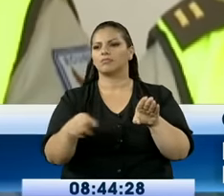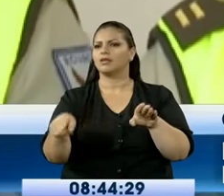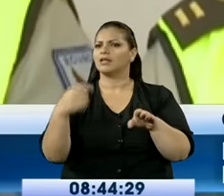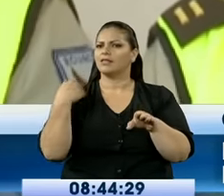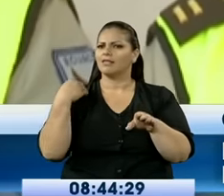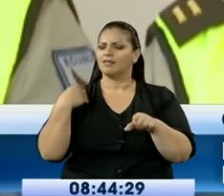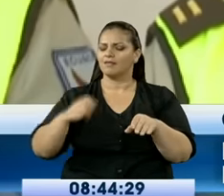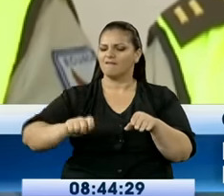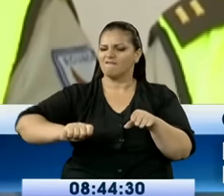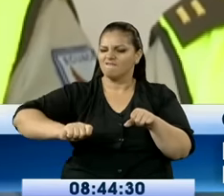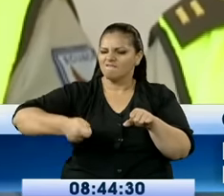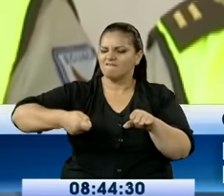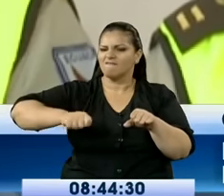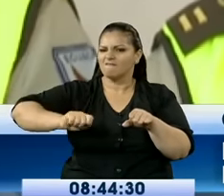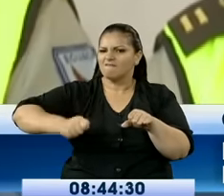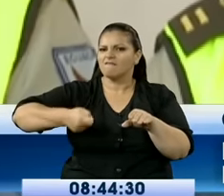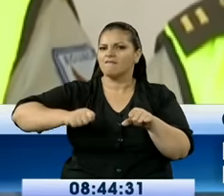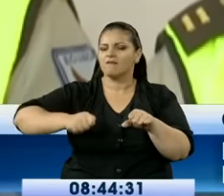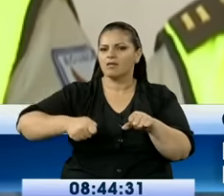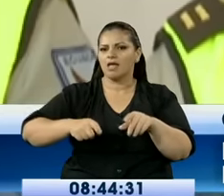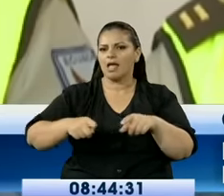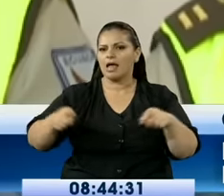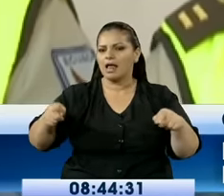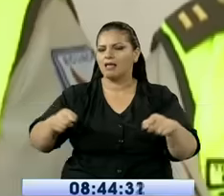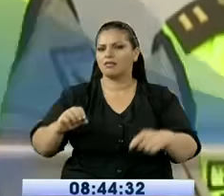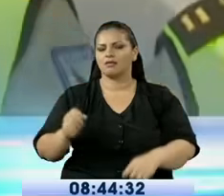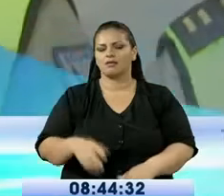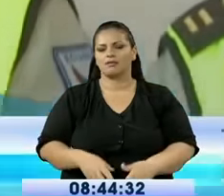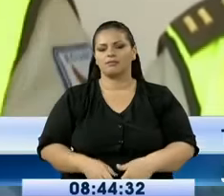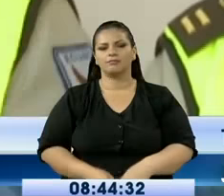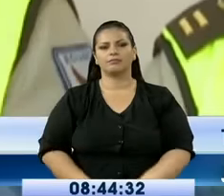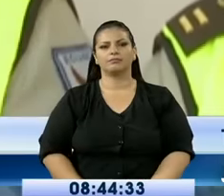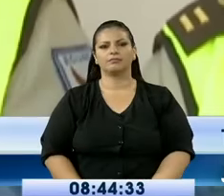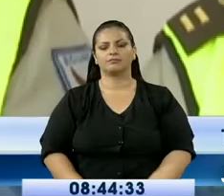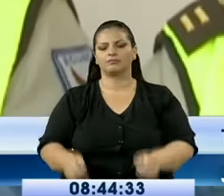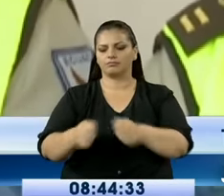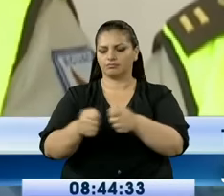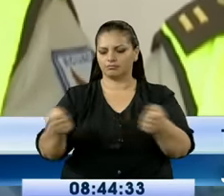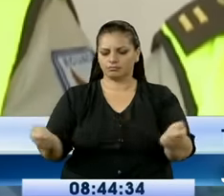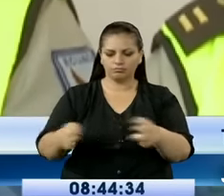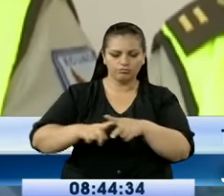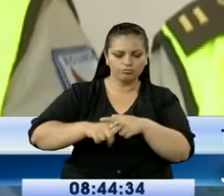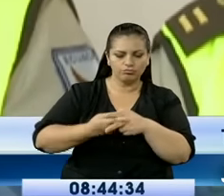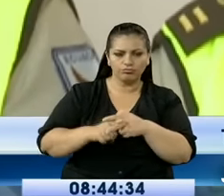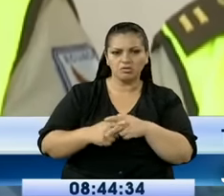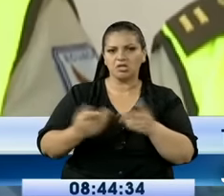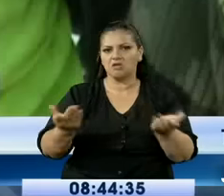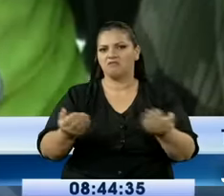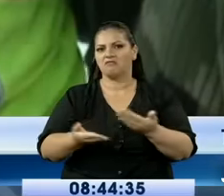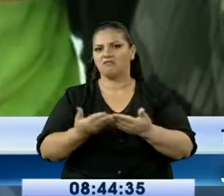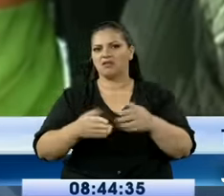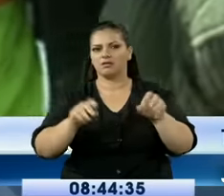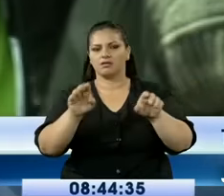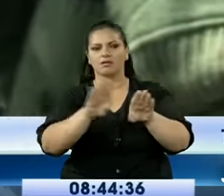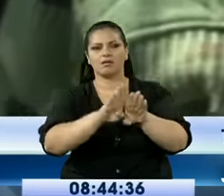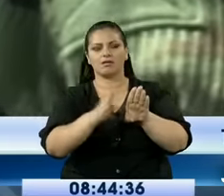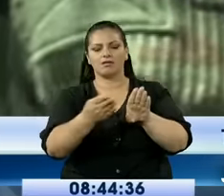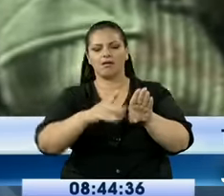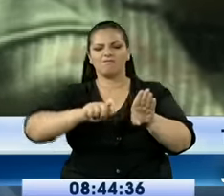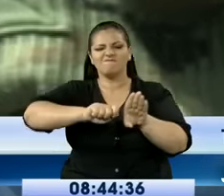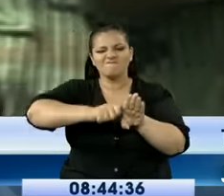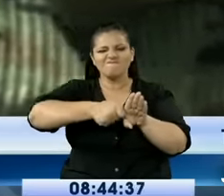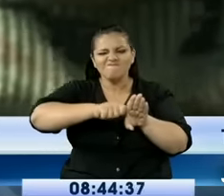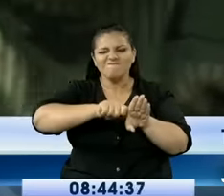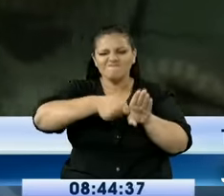grandes. También se encontró una herramienta que posiblemente son para abrir las cerraduras de los domicilios. Al parecer tenían una